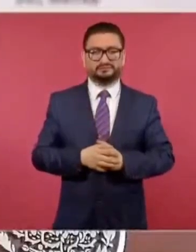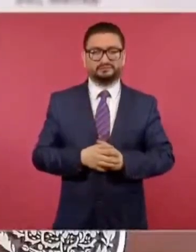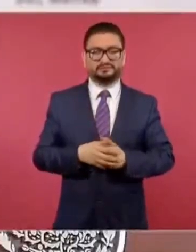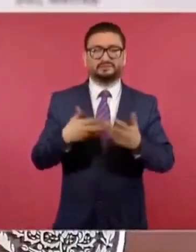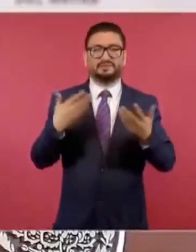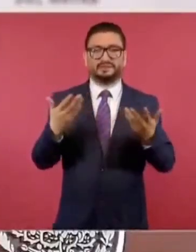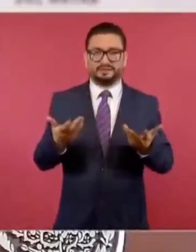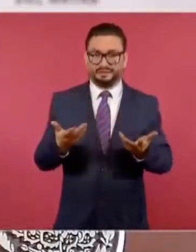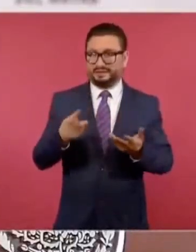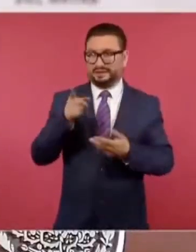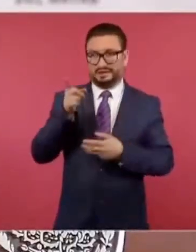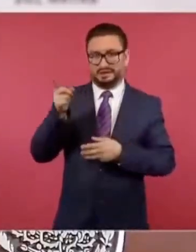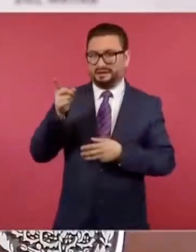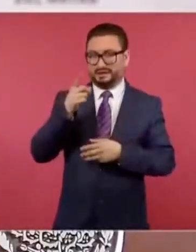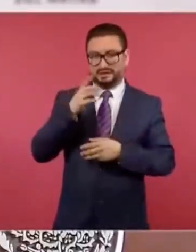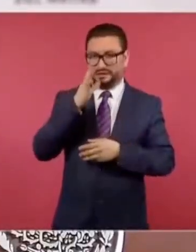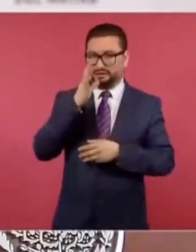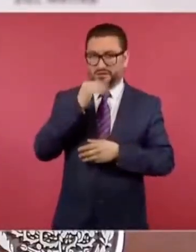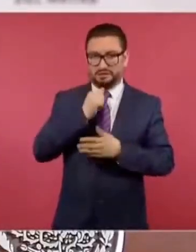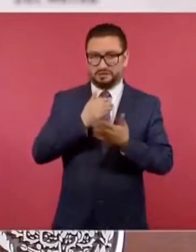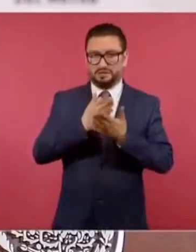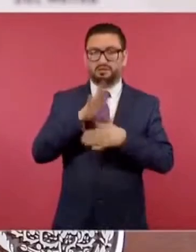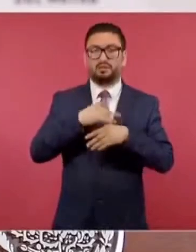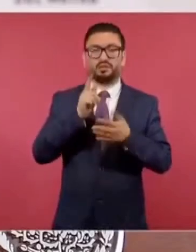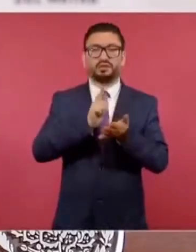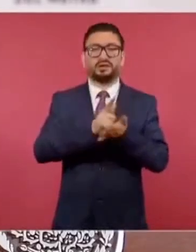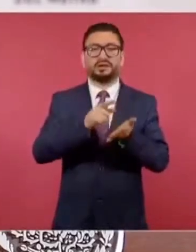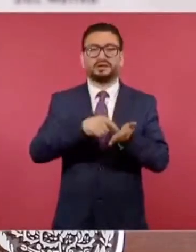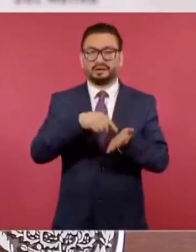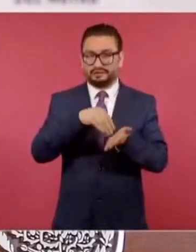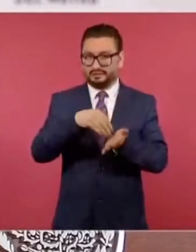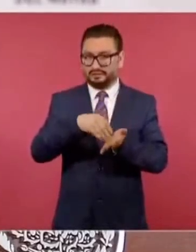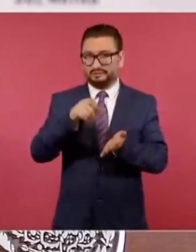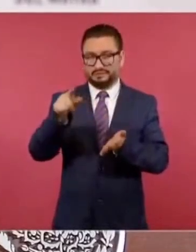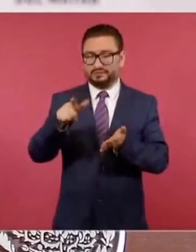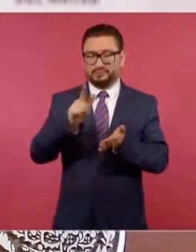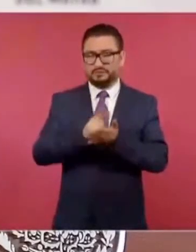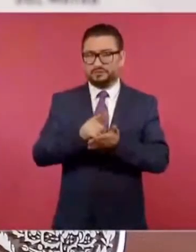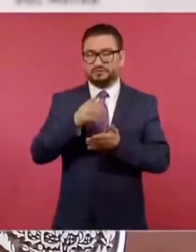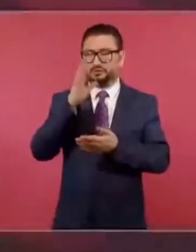O sea, no le correspondía, aún con la legislación vigente,